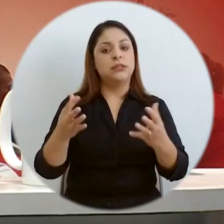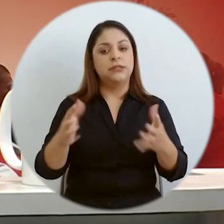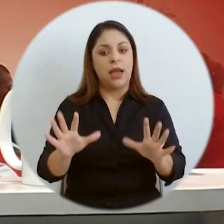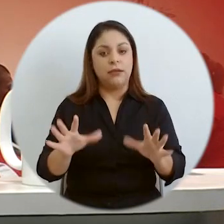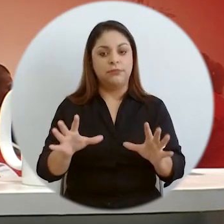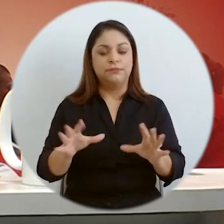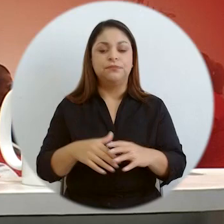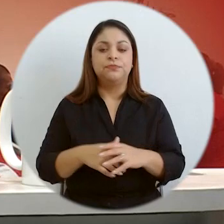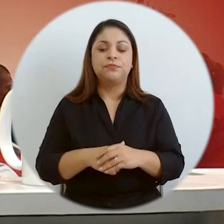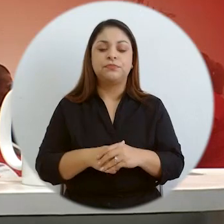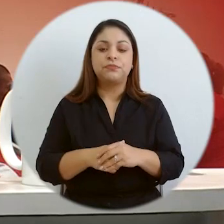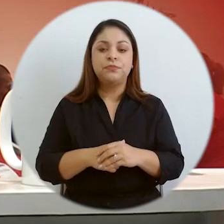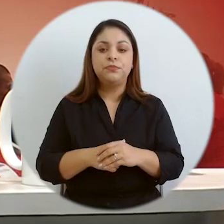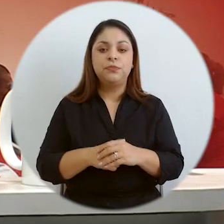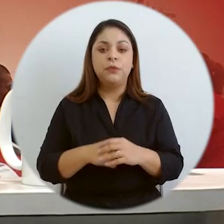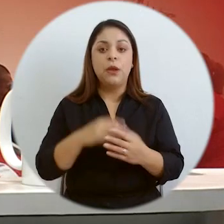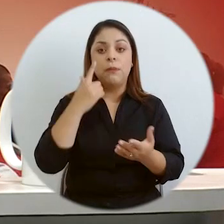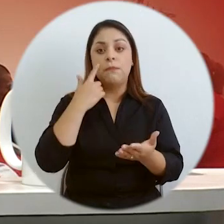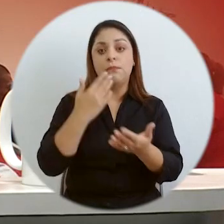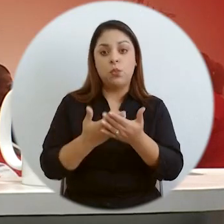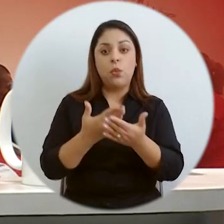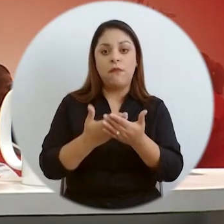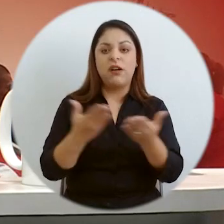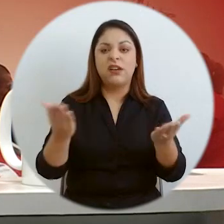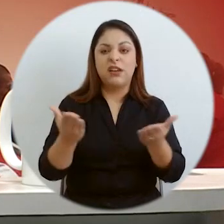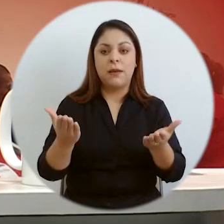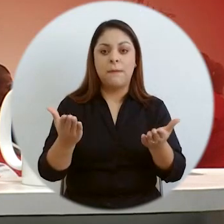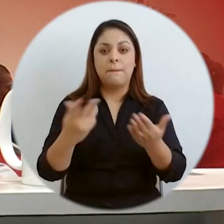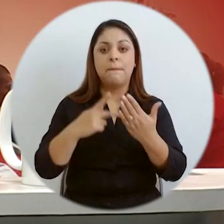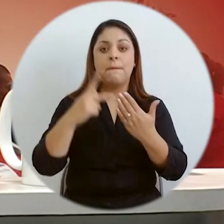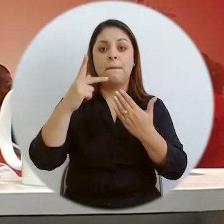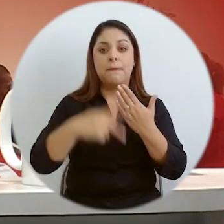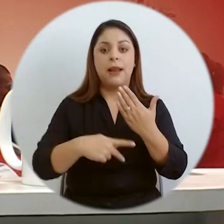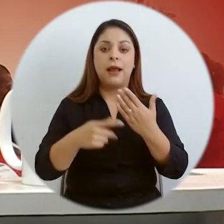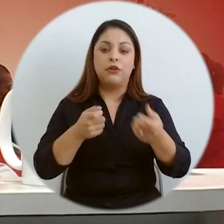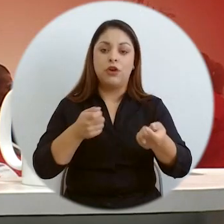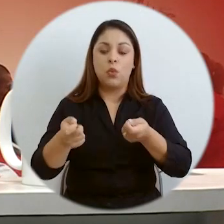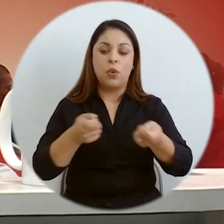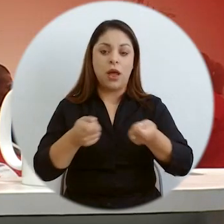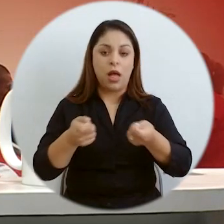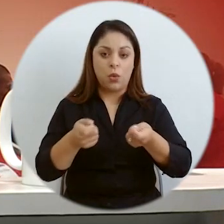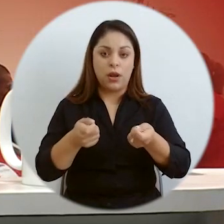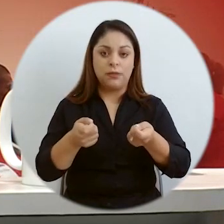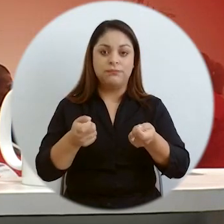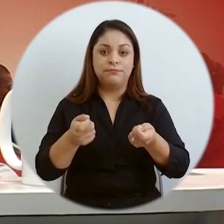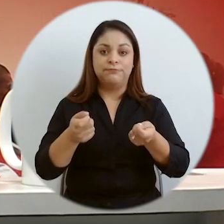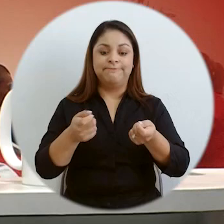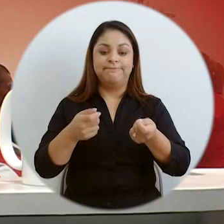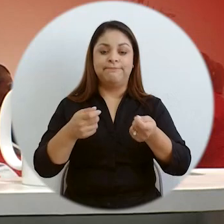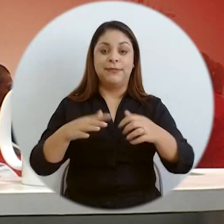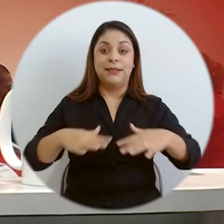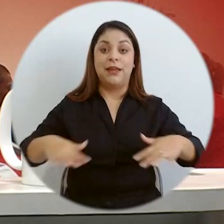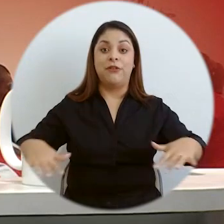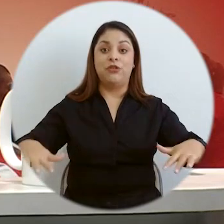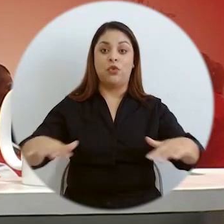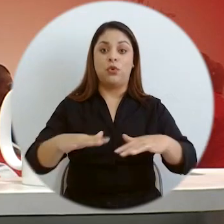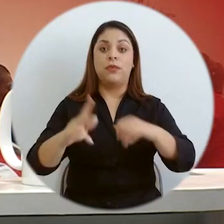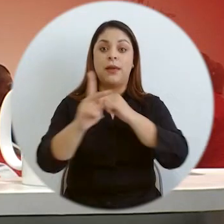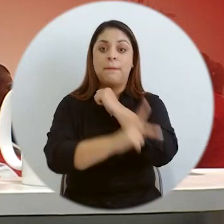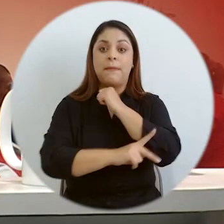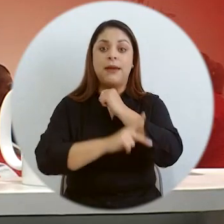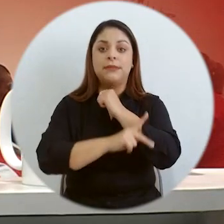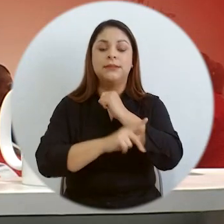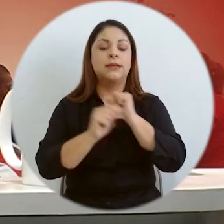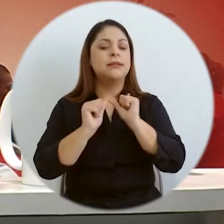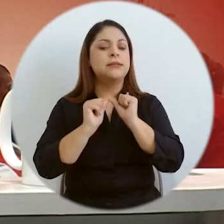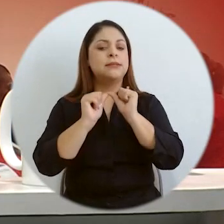es que los planes de reguladores, que son la principal herramienta de ordenamiento territorial en nuestro país, pues siguen siendo